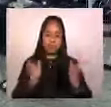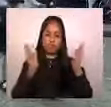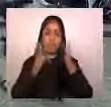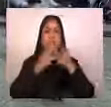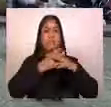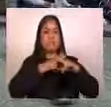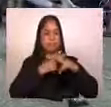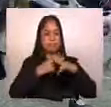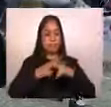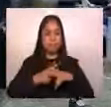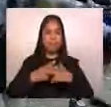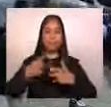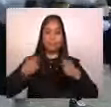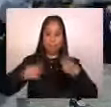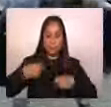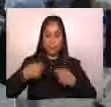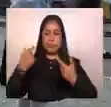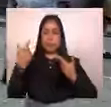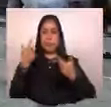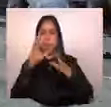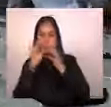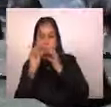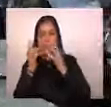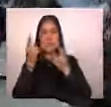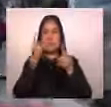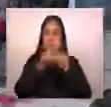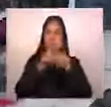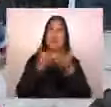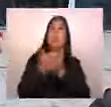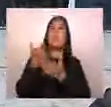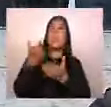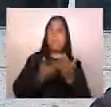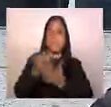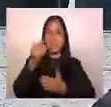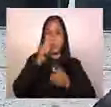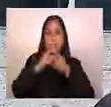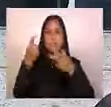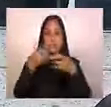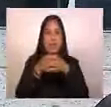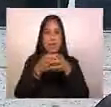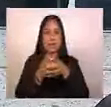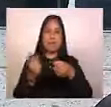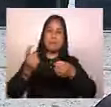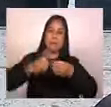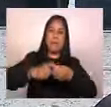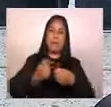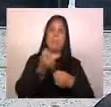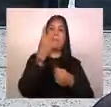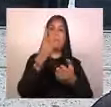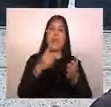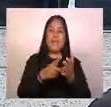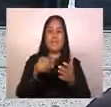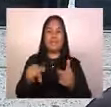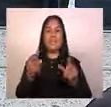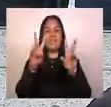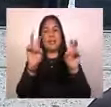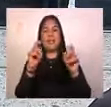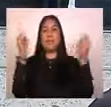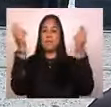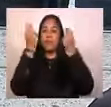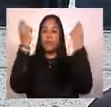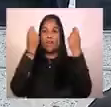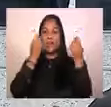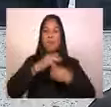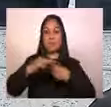restaurar instrumentos y comprar otros para la banda escolar. Participando por primera vez en el desfile con motivo de la feria